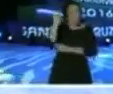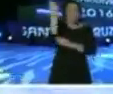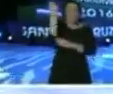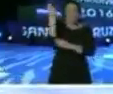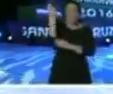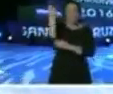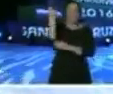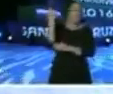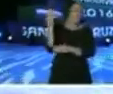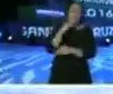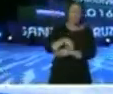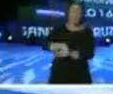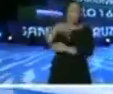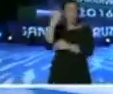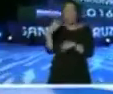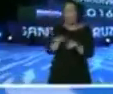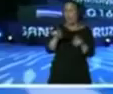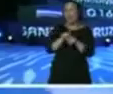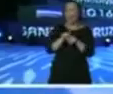el de Celia